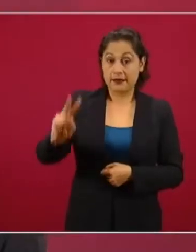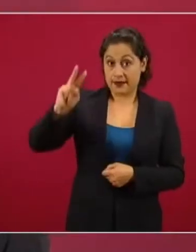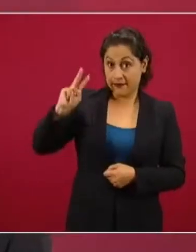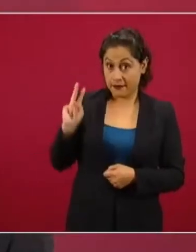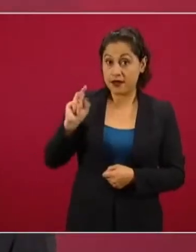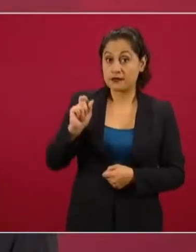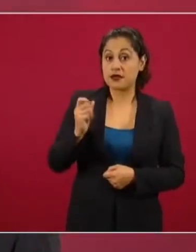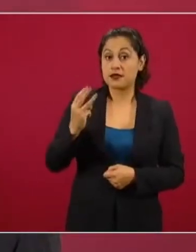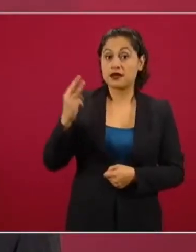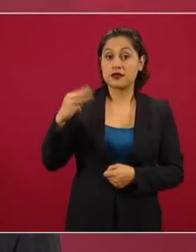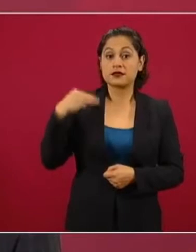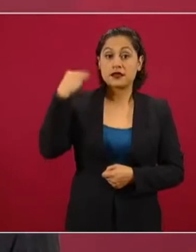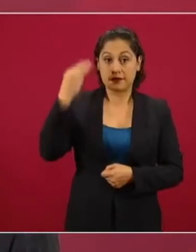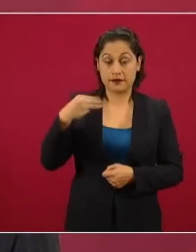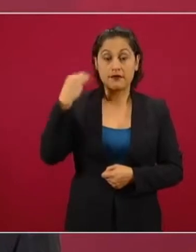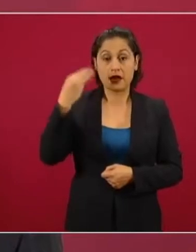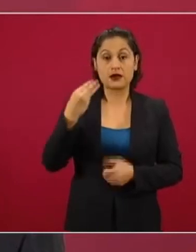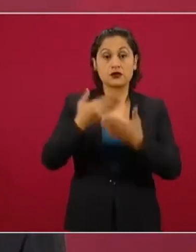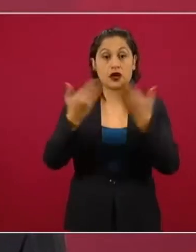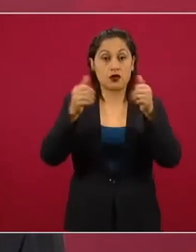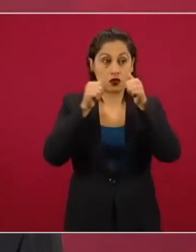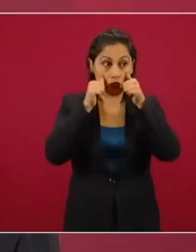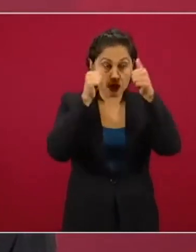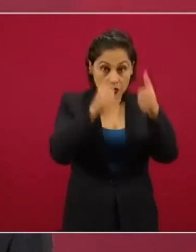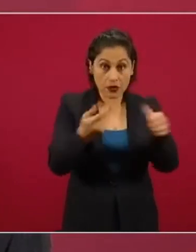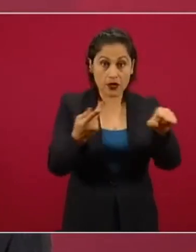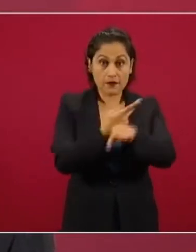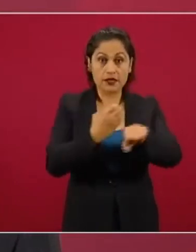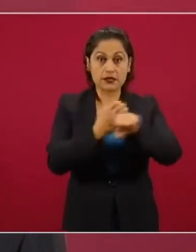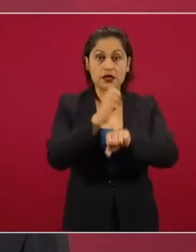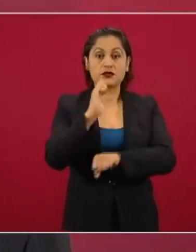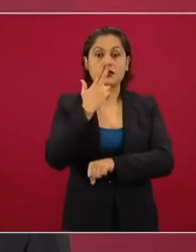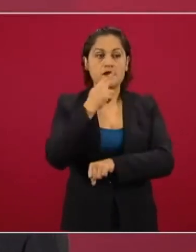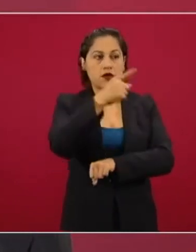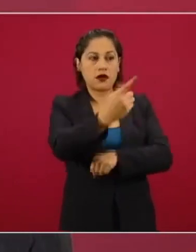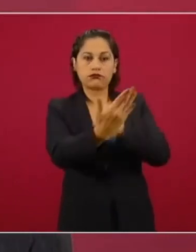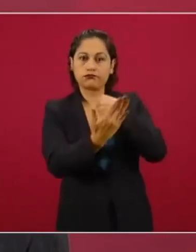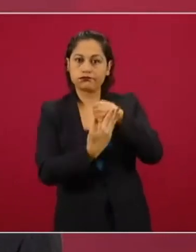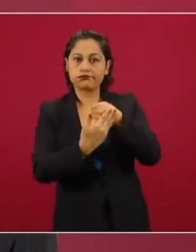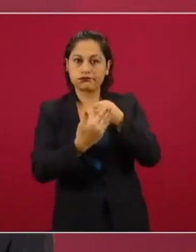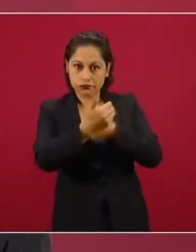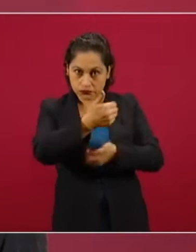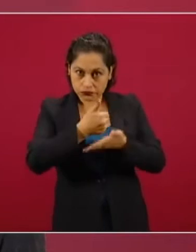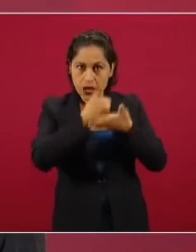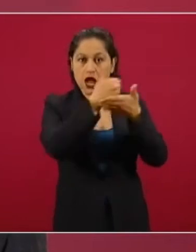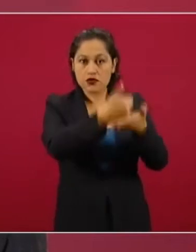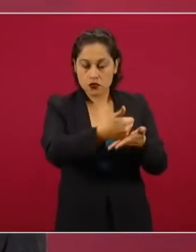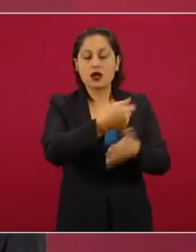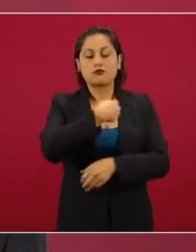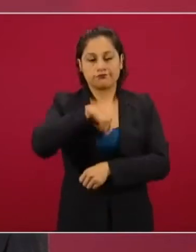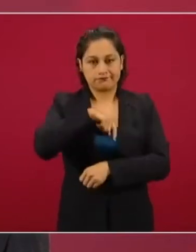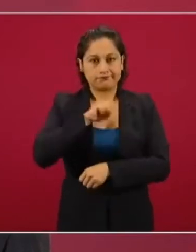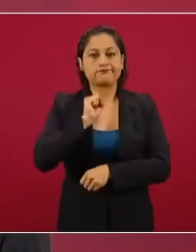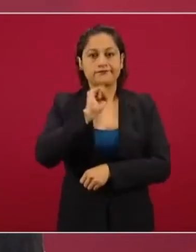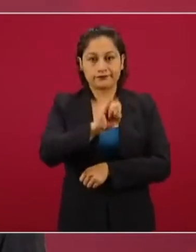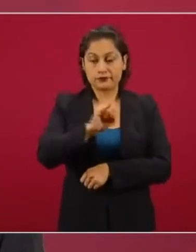23 de marzo, y a petición del gobierno del estado, brindamos la ayuda que